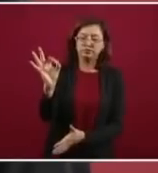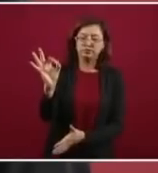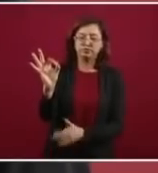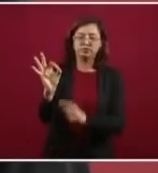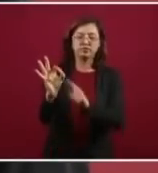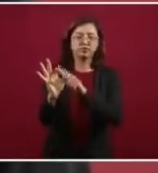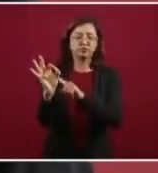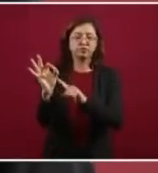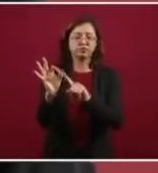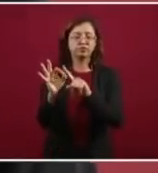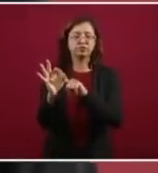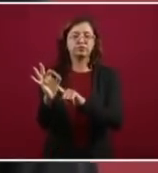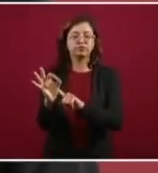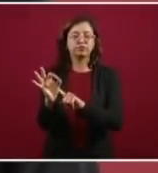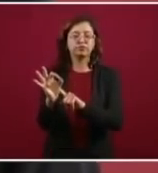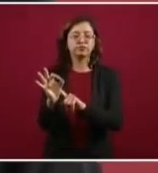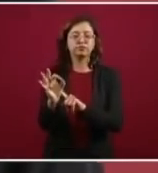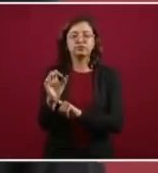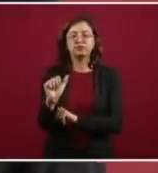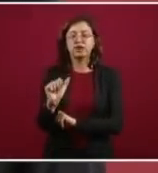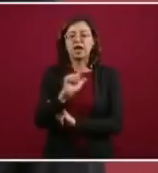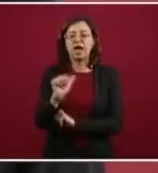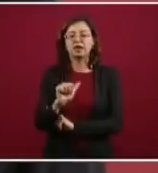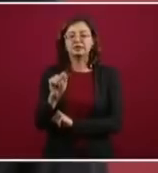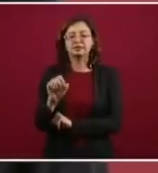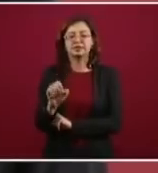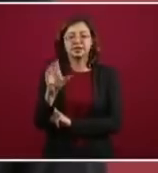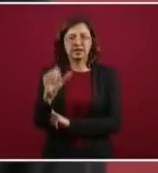una moneda denominada azteca,